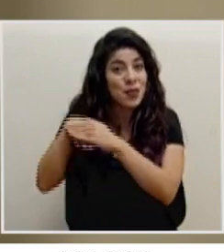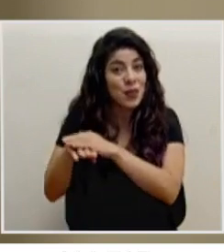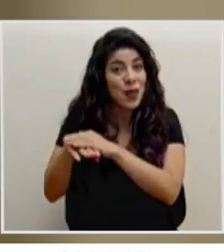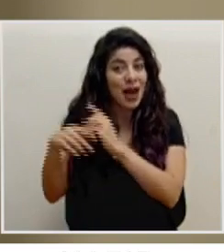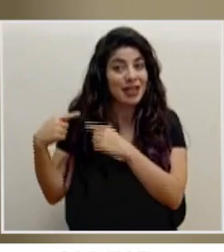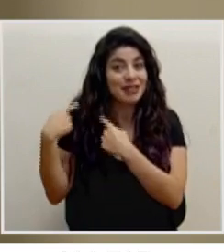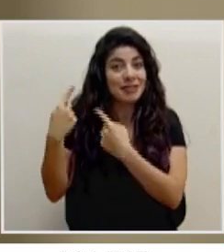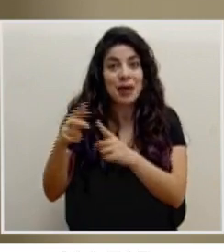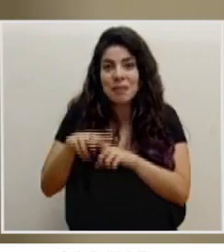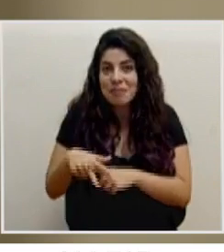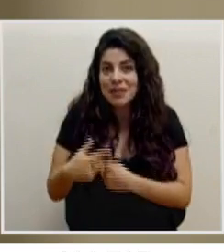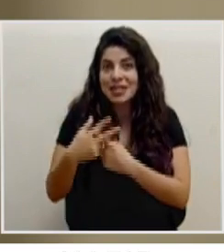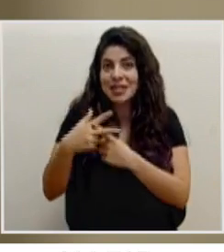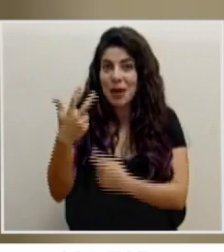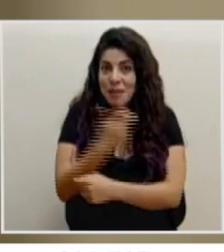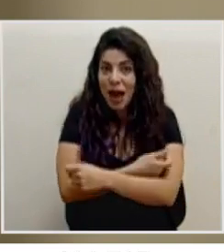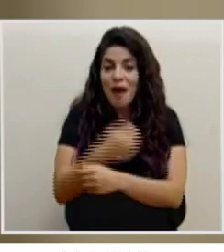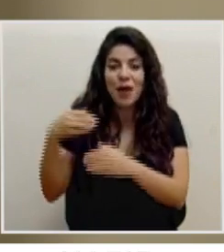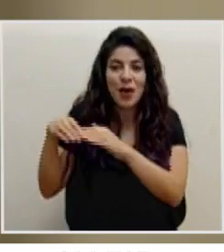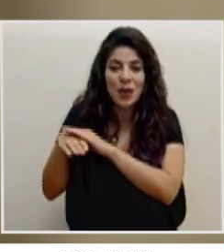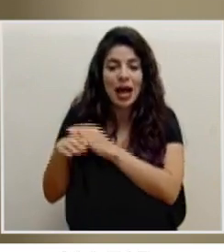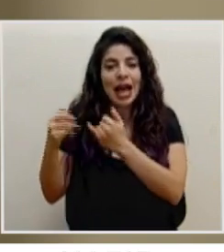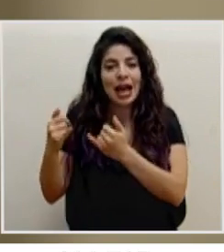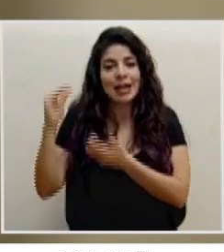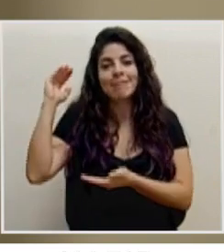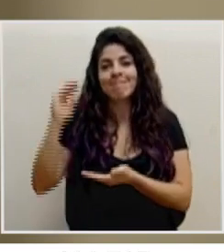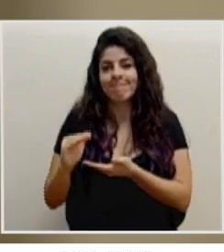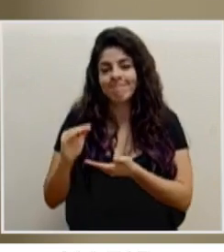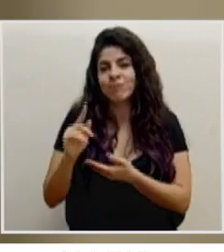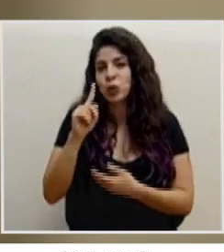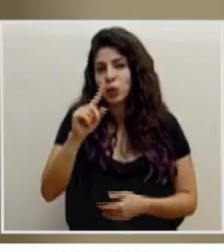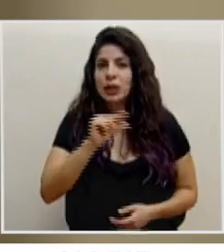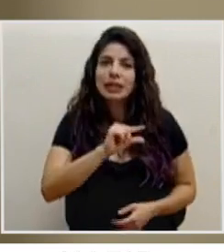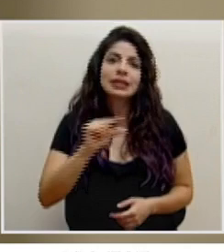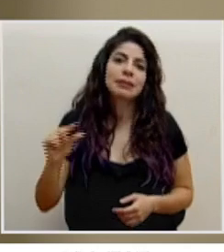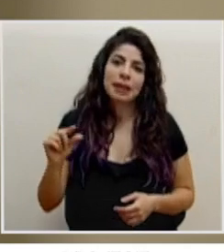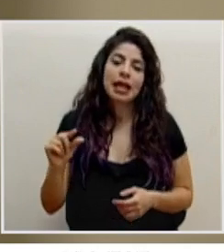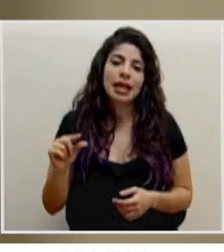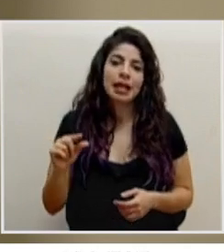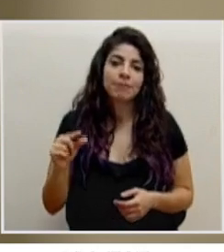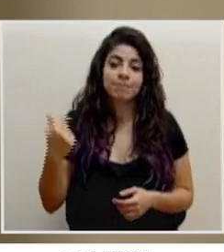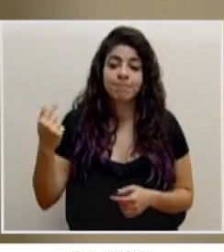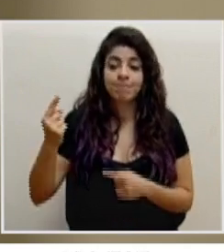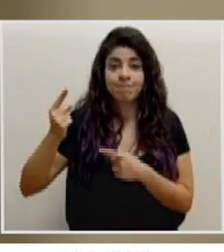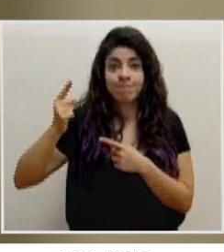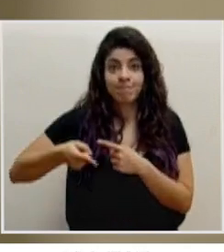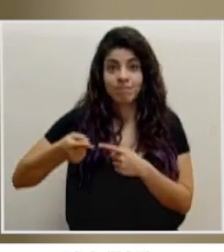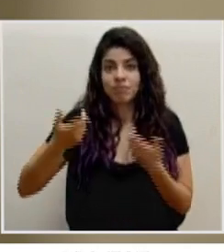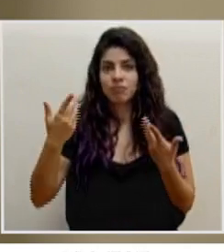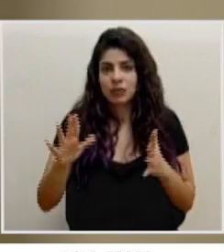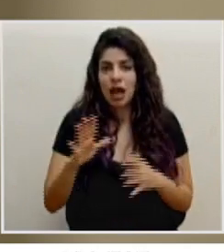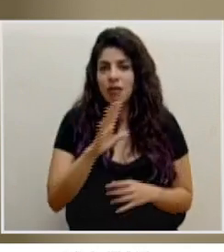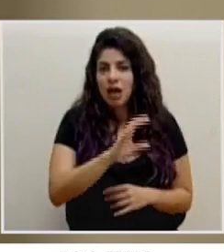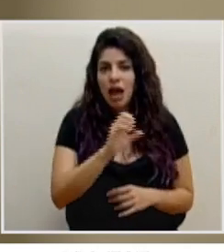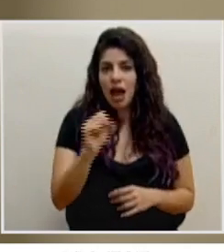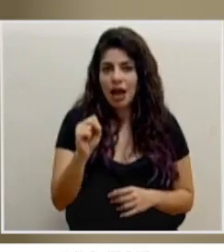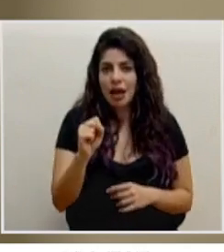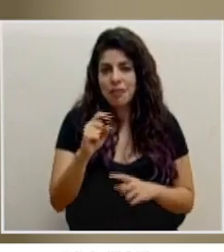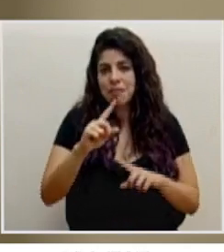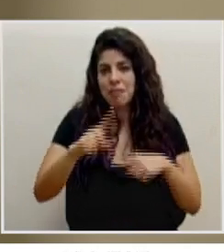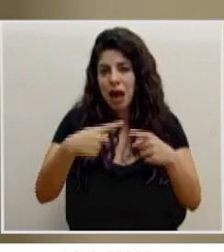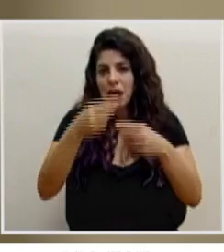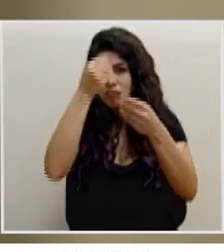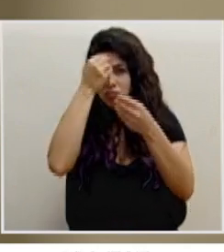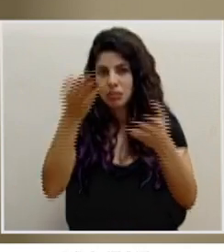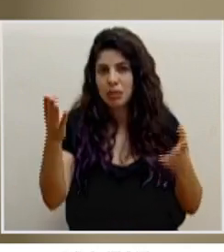manejaba desde el inicio de la campaña se reduce a una semana. Esta instrucción, como ya la Caja lo ha estado o lo va a comunicar